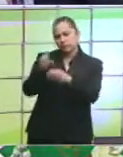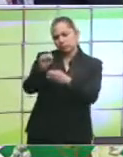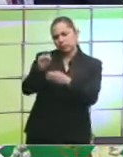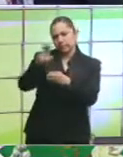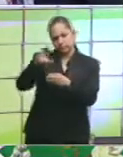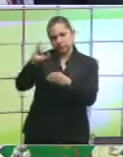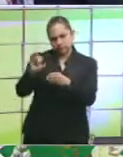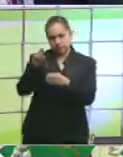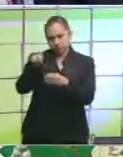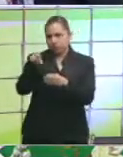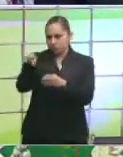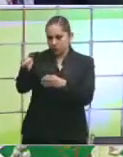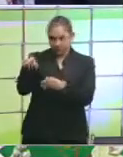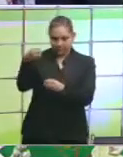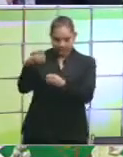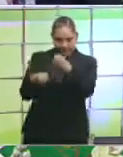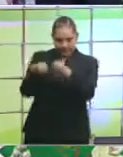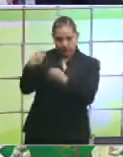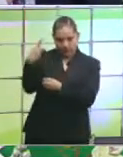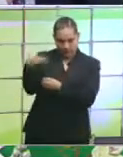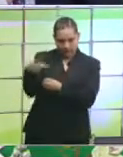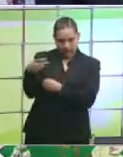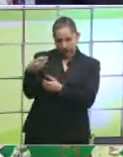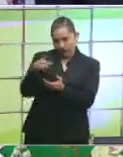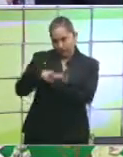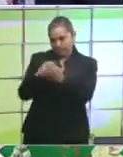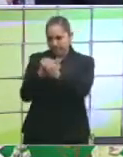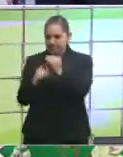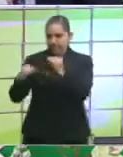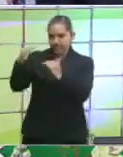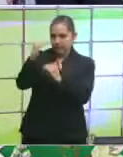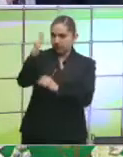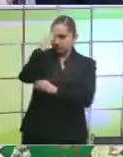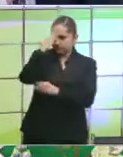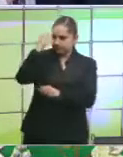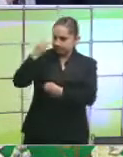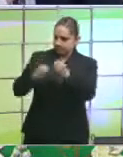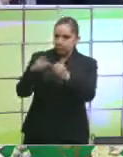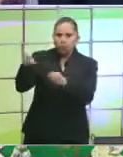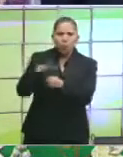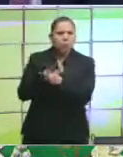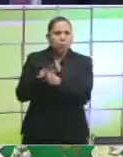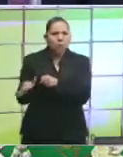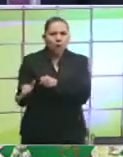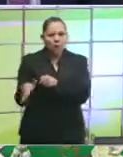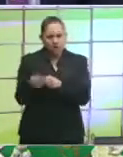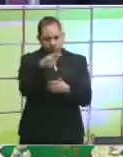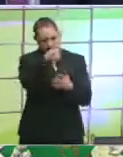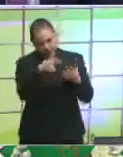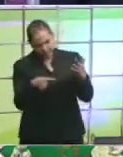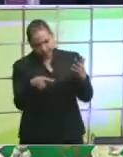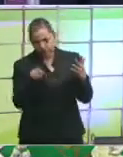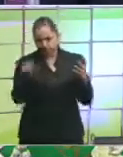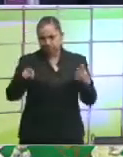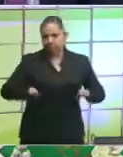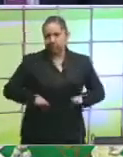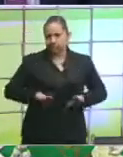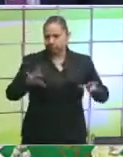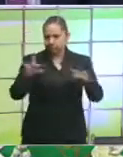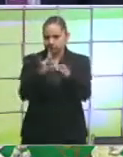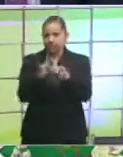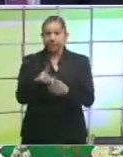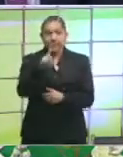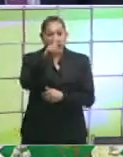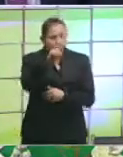como tribunal de justicia cuestiona al máximo de nuestro país el primer problema es el de las sentencias que le